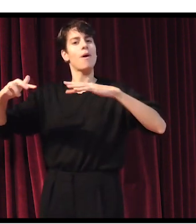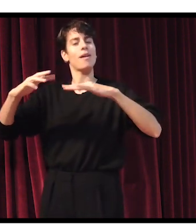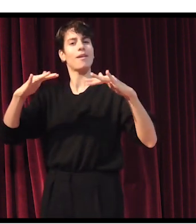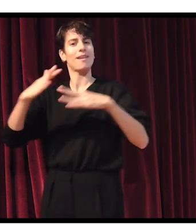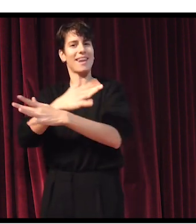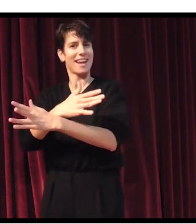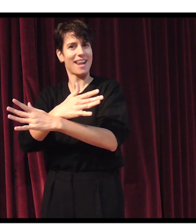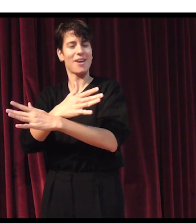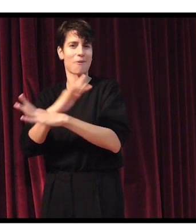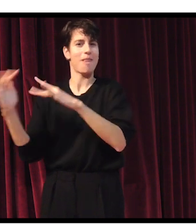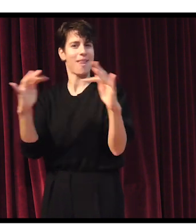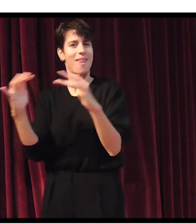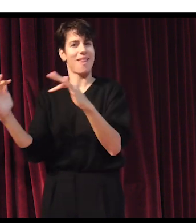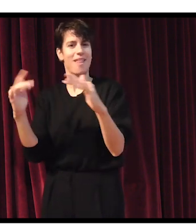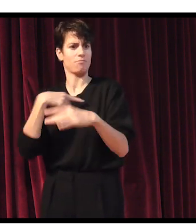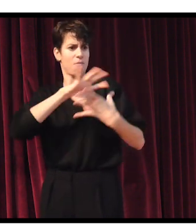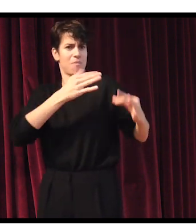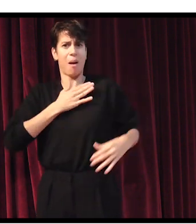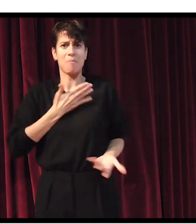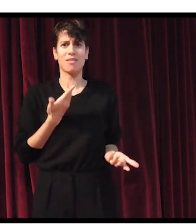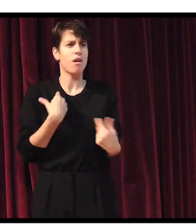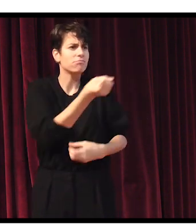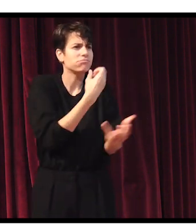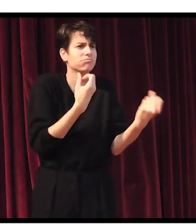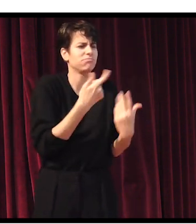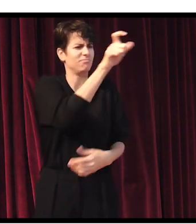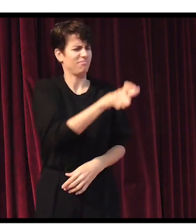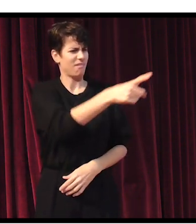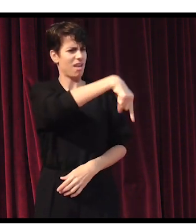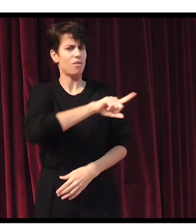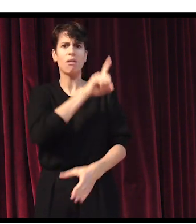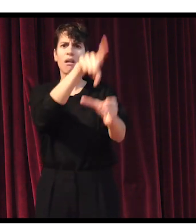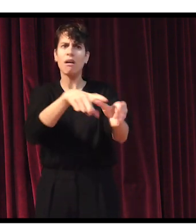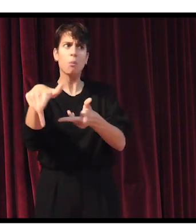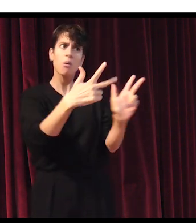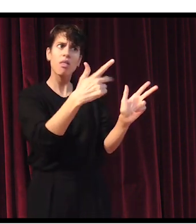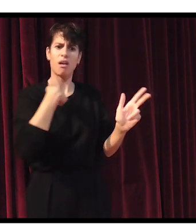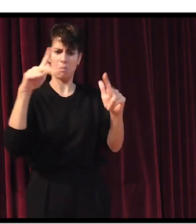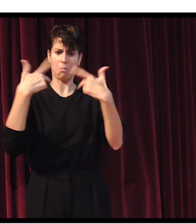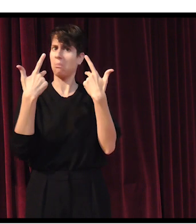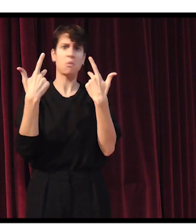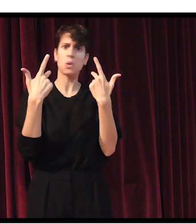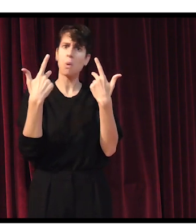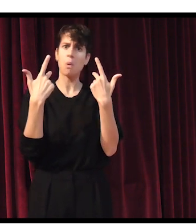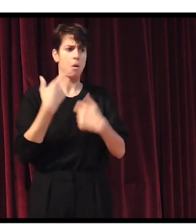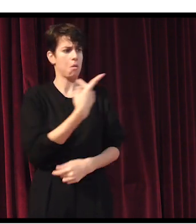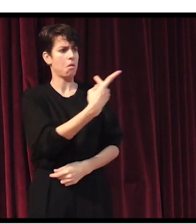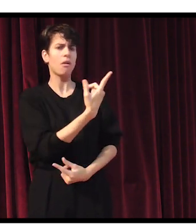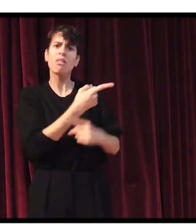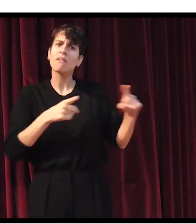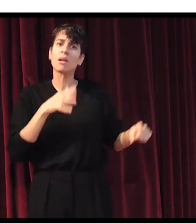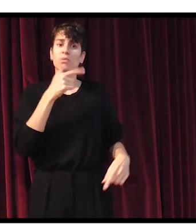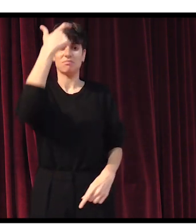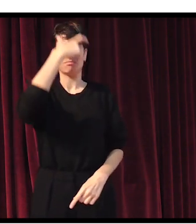porque son mis amigos. No entiendo por qué a ellos les dejan jugar y a mí no. La única diferencia entre ellos y yo es que